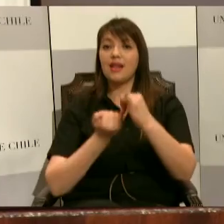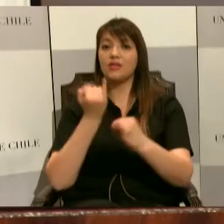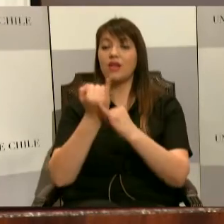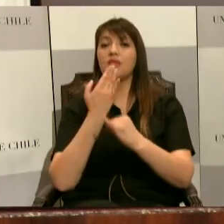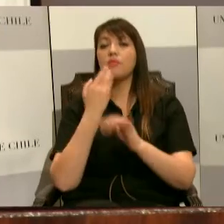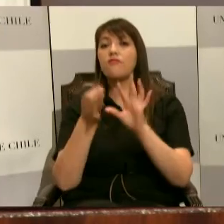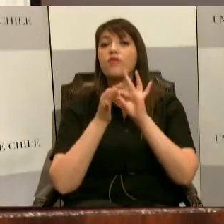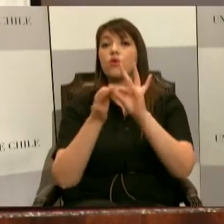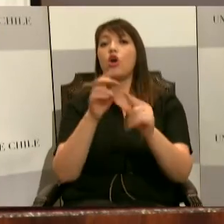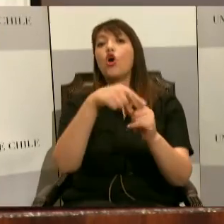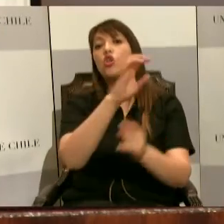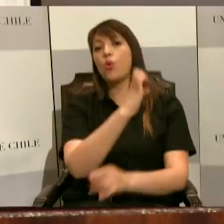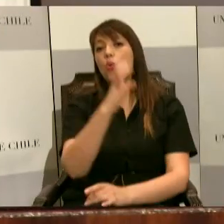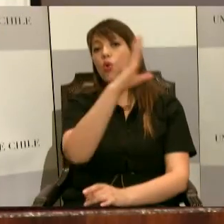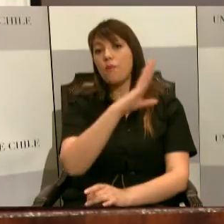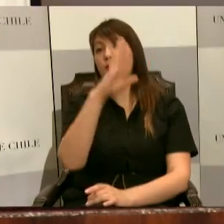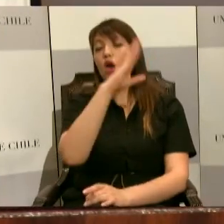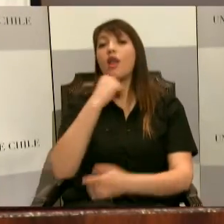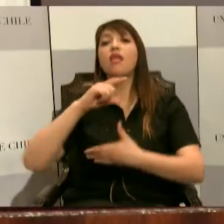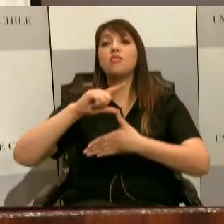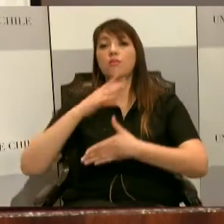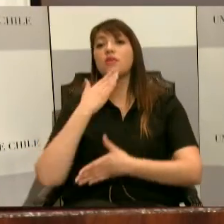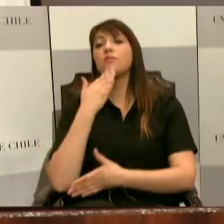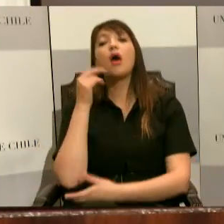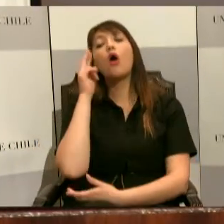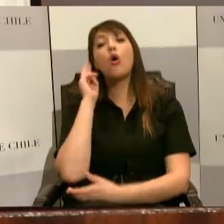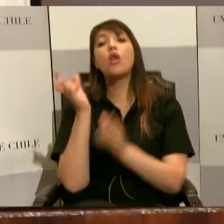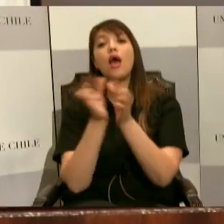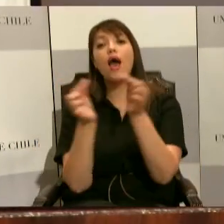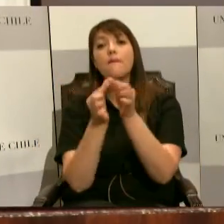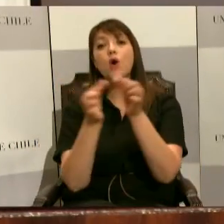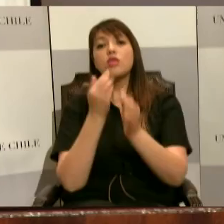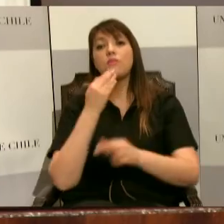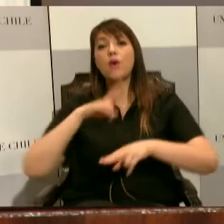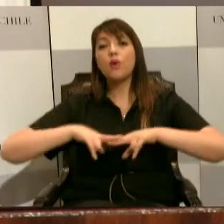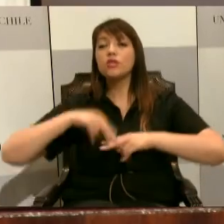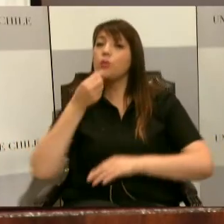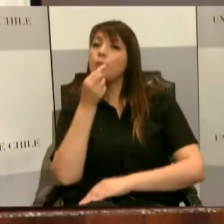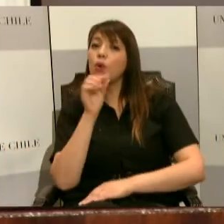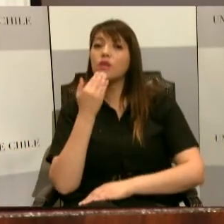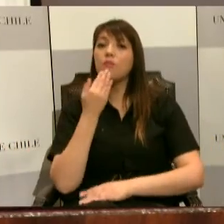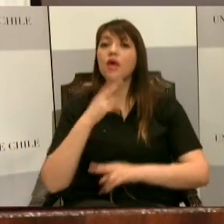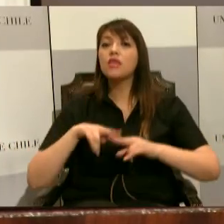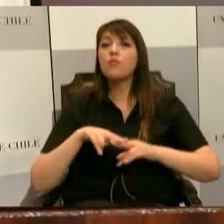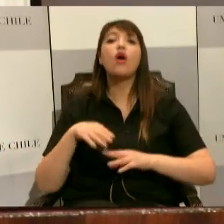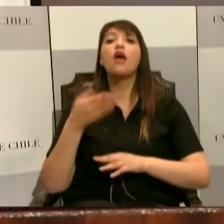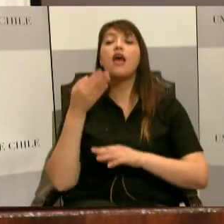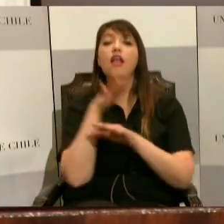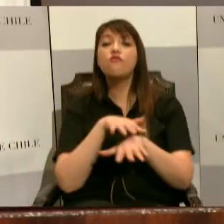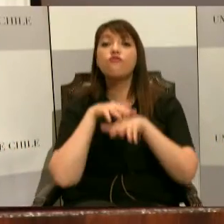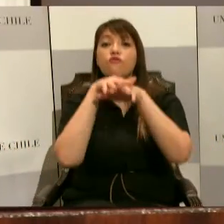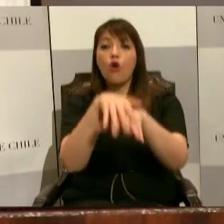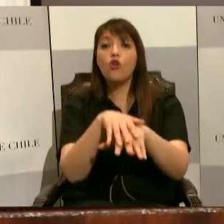nuestra vinculación con los países europeos, latinoamericanos y asiáticos. Con Japón, por ejemplo, realizamos ahora recién el segundo foro académico